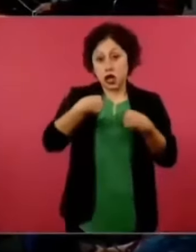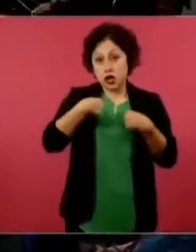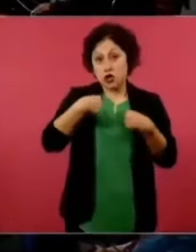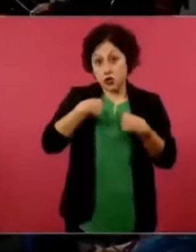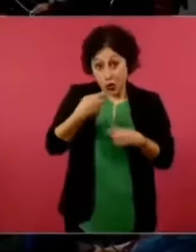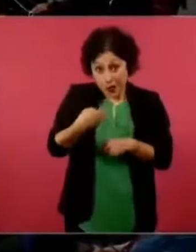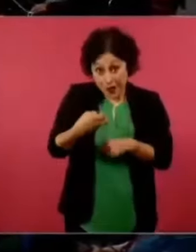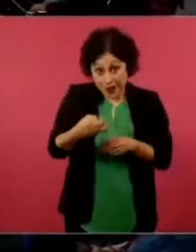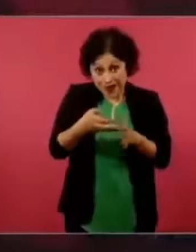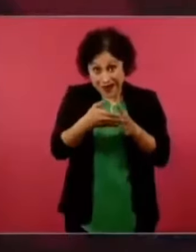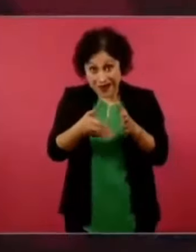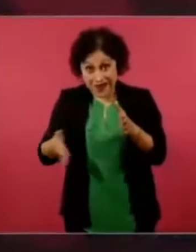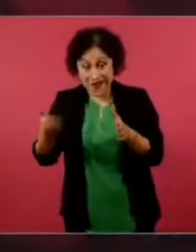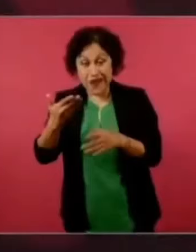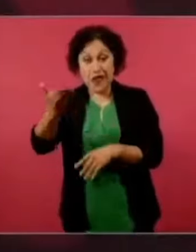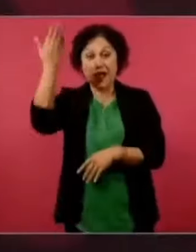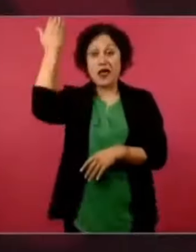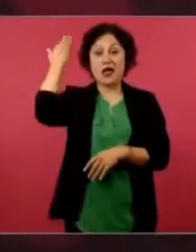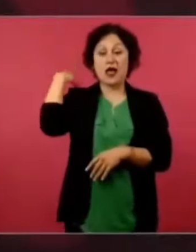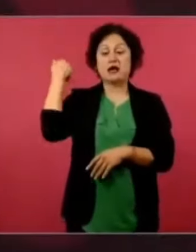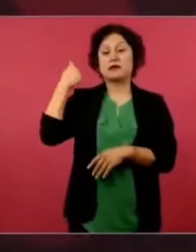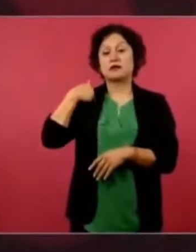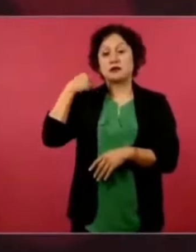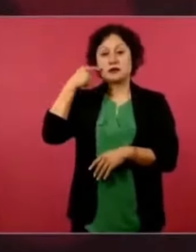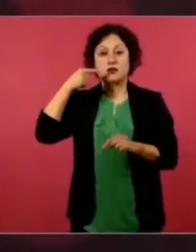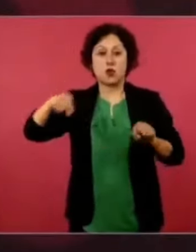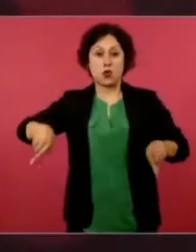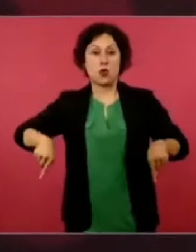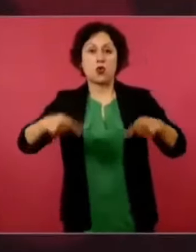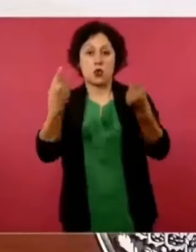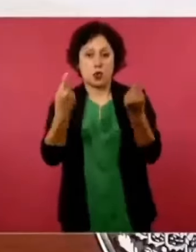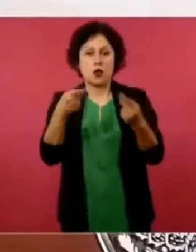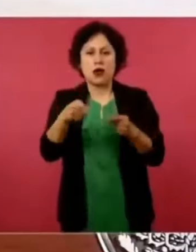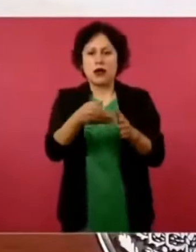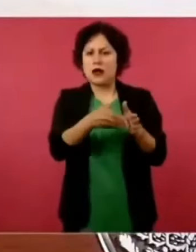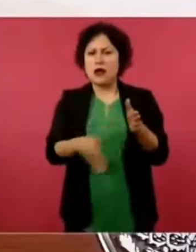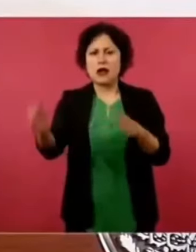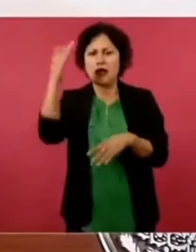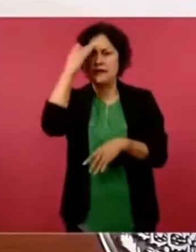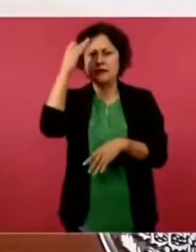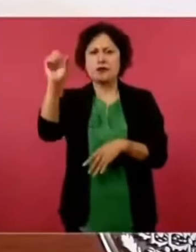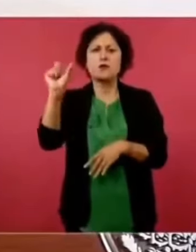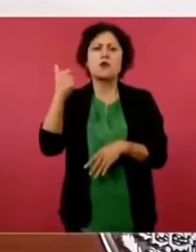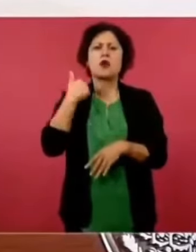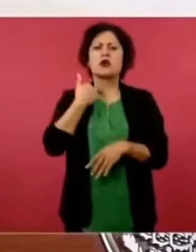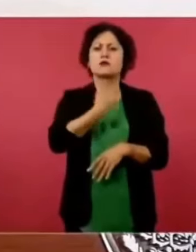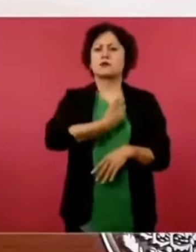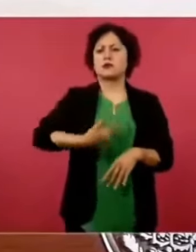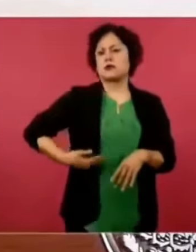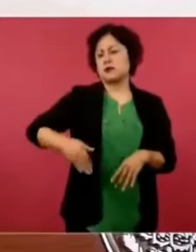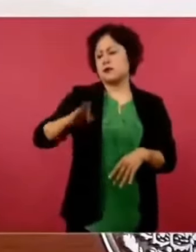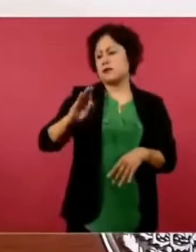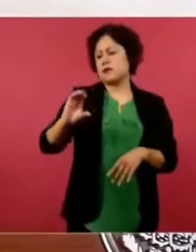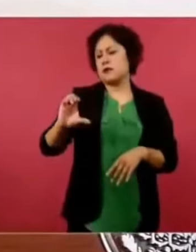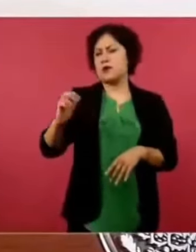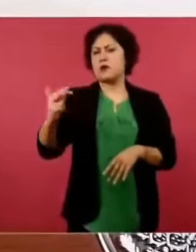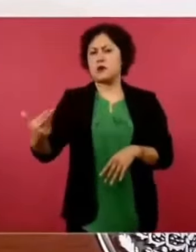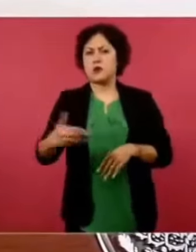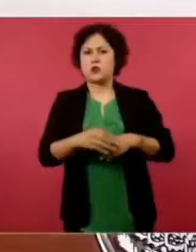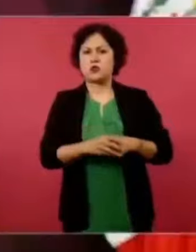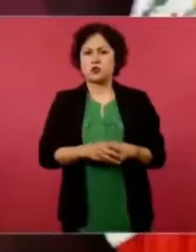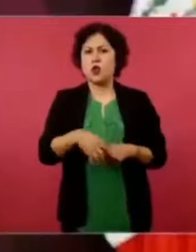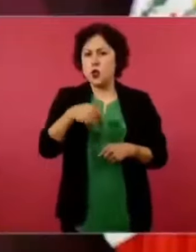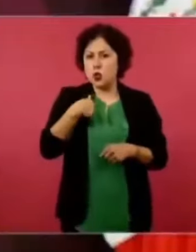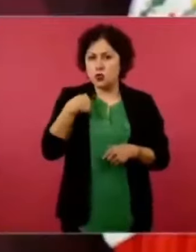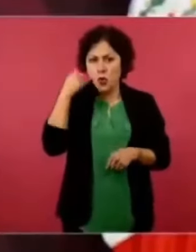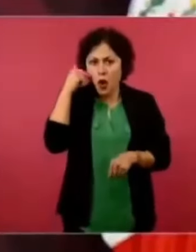opositor Esto fue con Calderón puse en mi Face por ahí debe